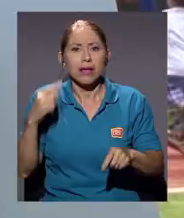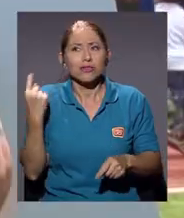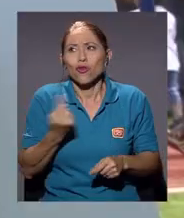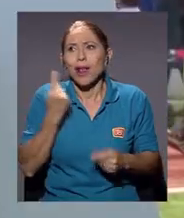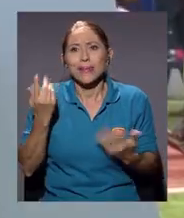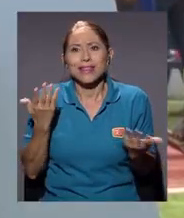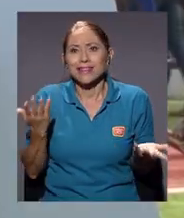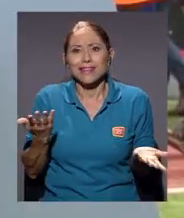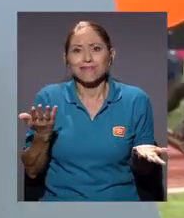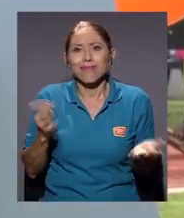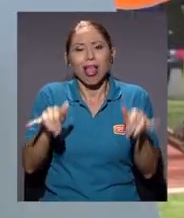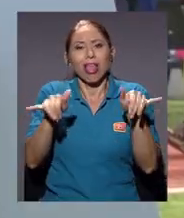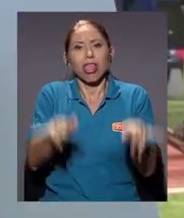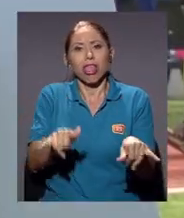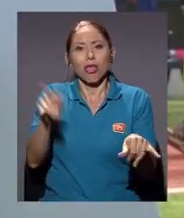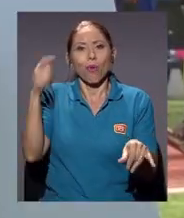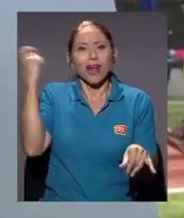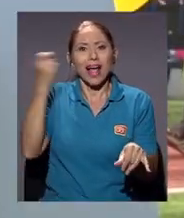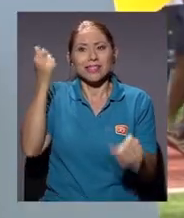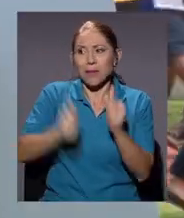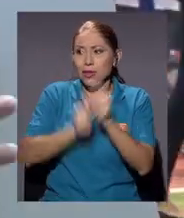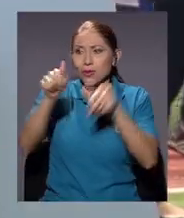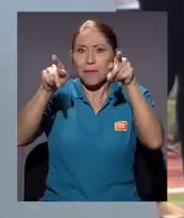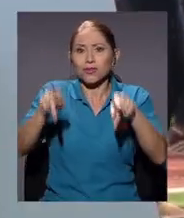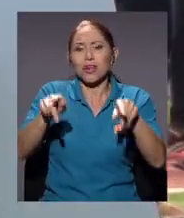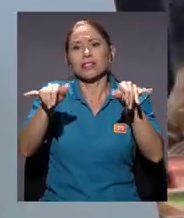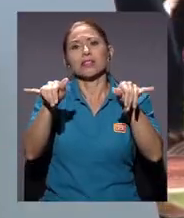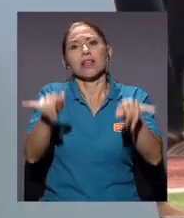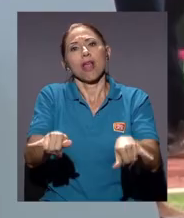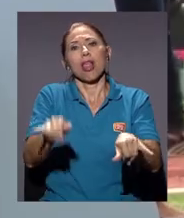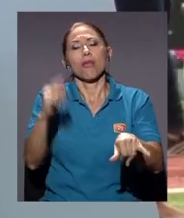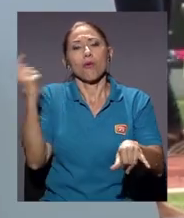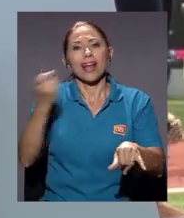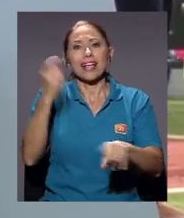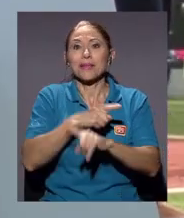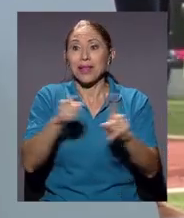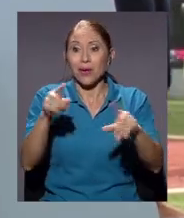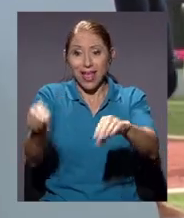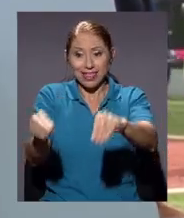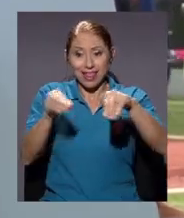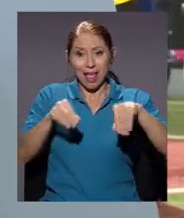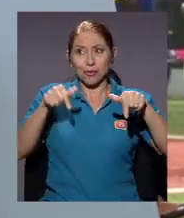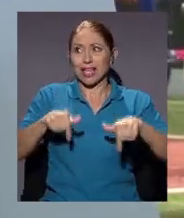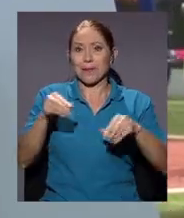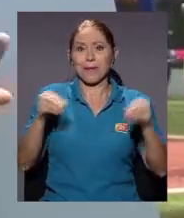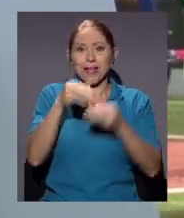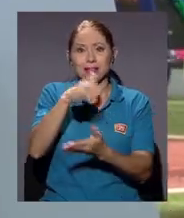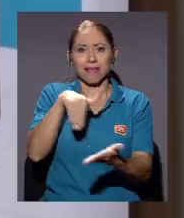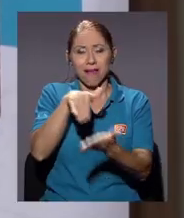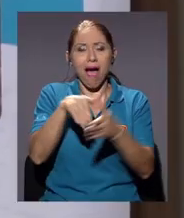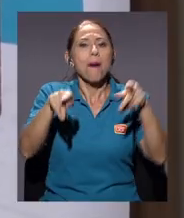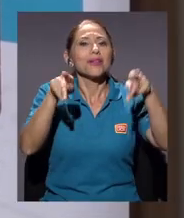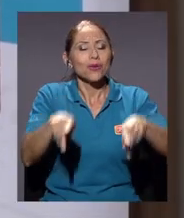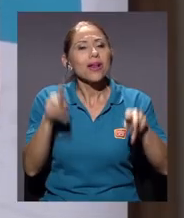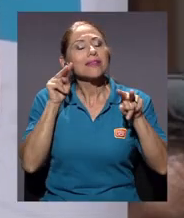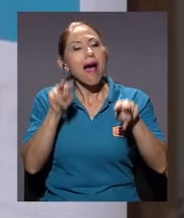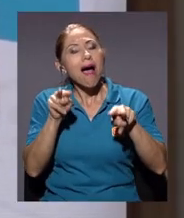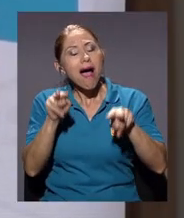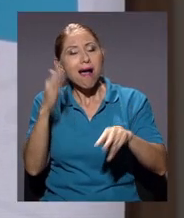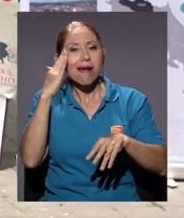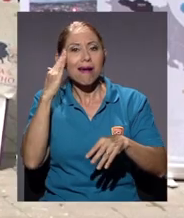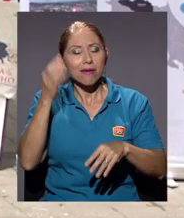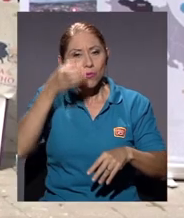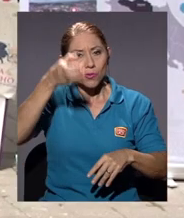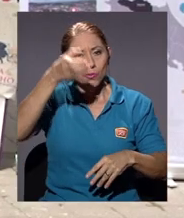la mayoría de las personas solo son de Guanacaste, y al traer a zonas tal vez un poco más centrales, las personas conocen un poco más de lo que es la